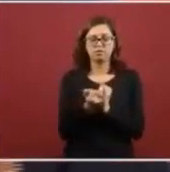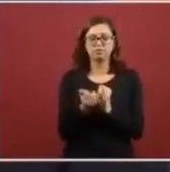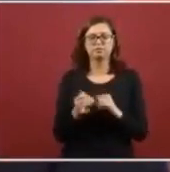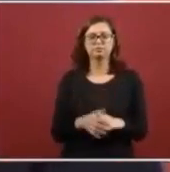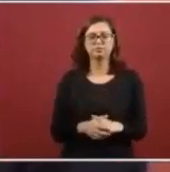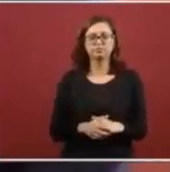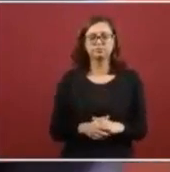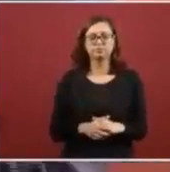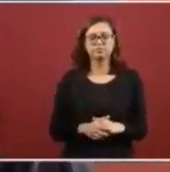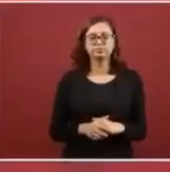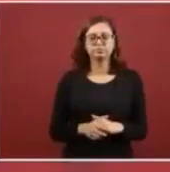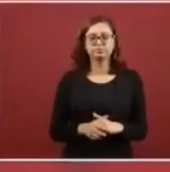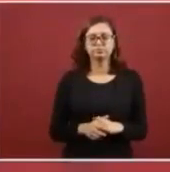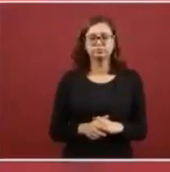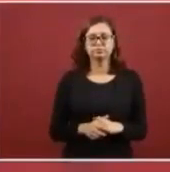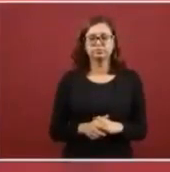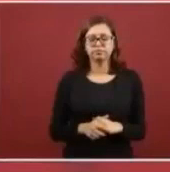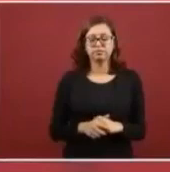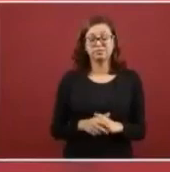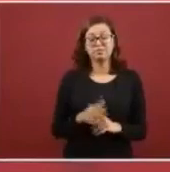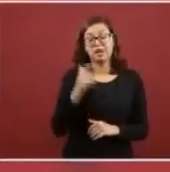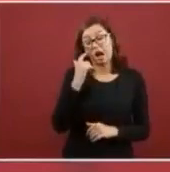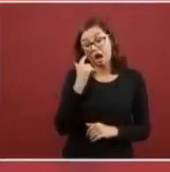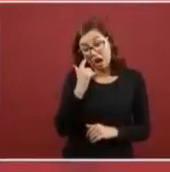para ver si alcanza